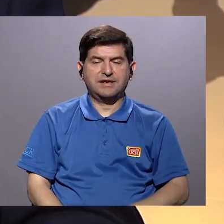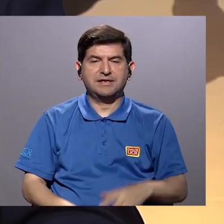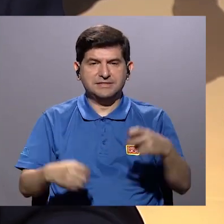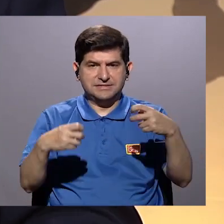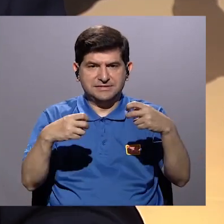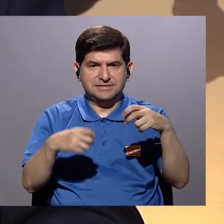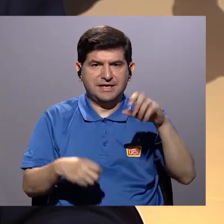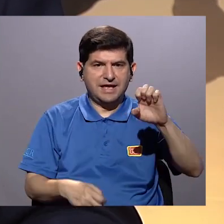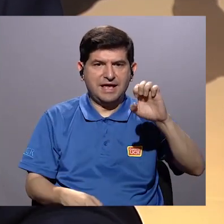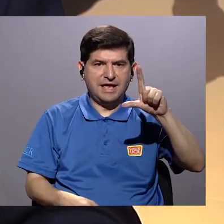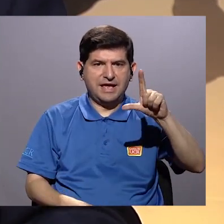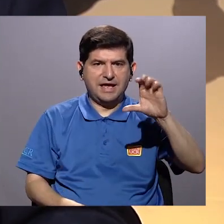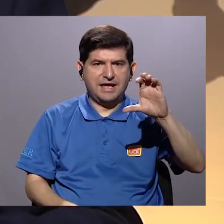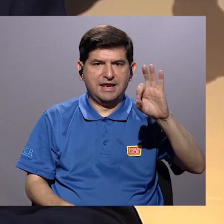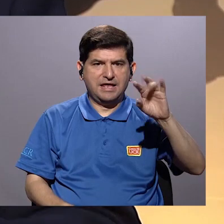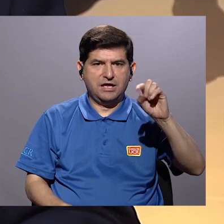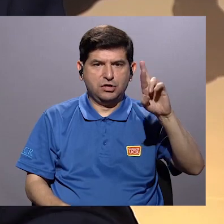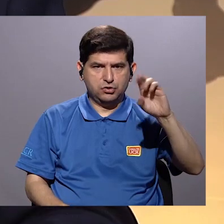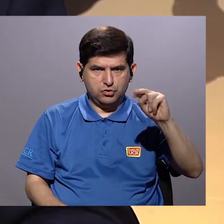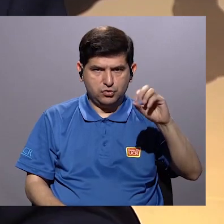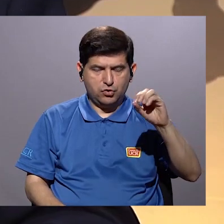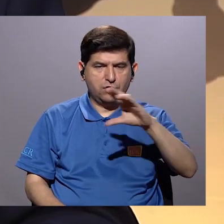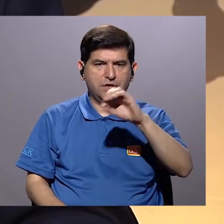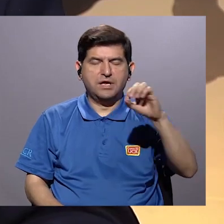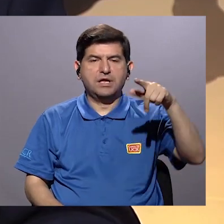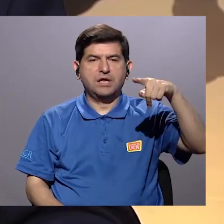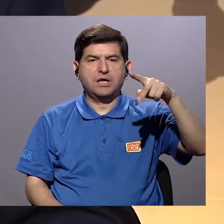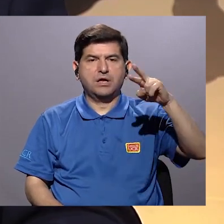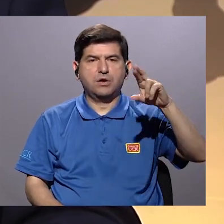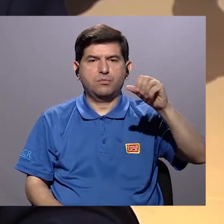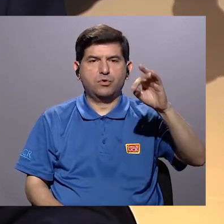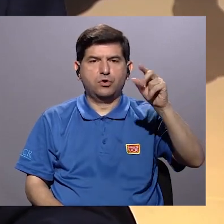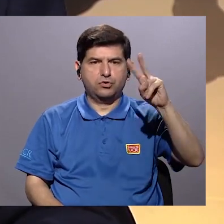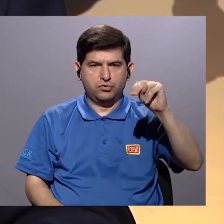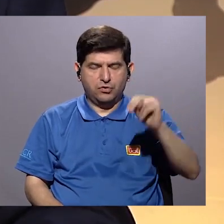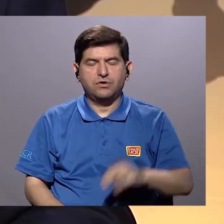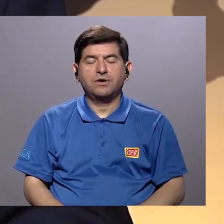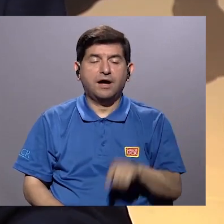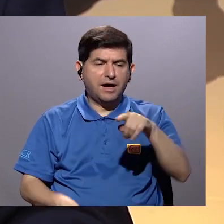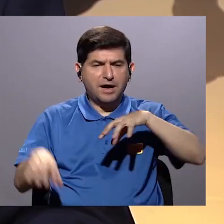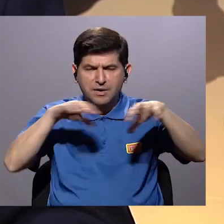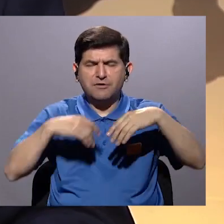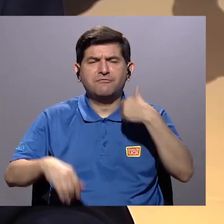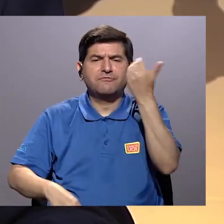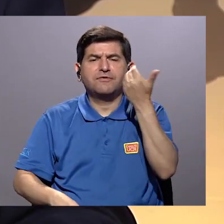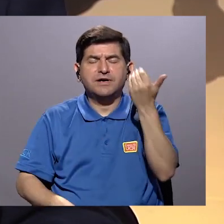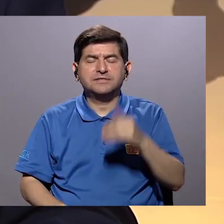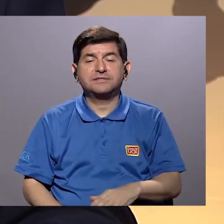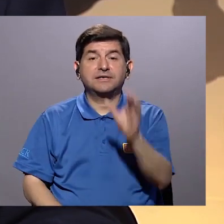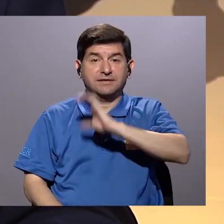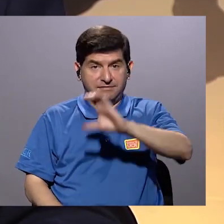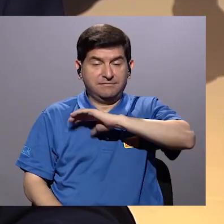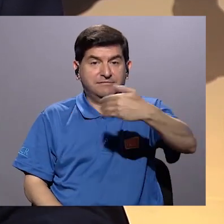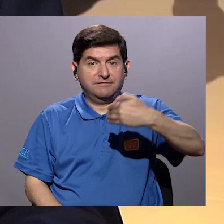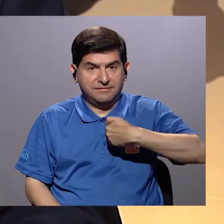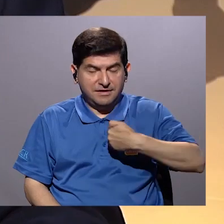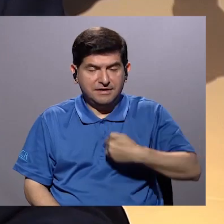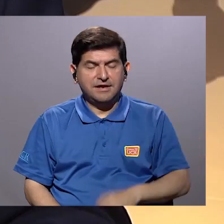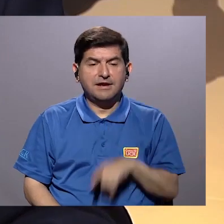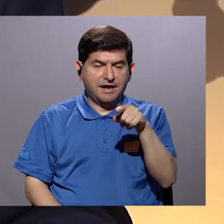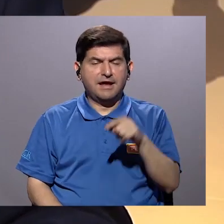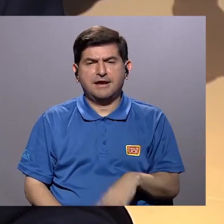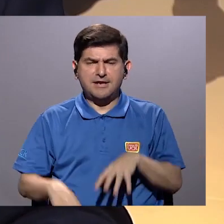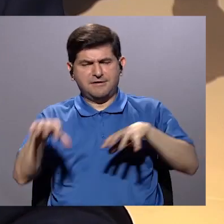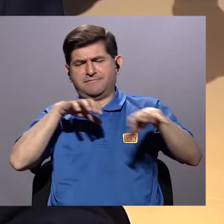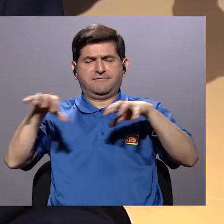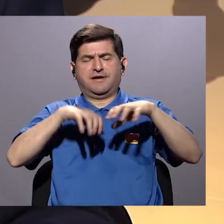tanto es muy ligero. Entonces se puede mover con facilidad, ¿verdad? Y además el litio tiene una particularidad importante, y es que es muy reactivo